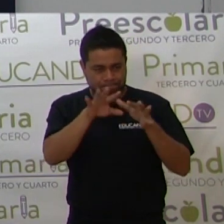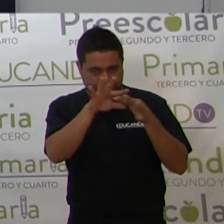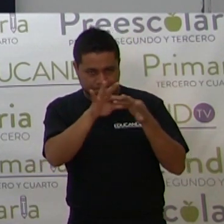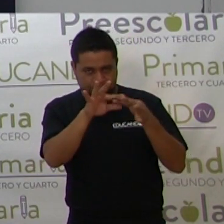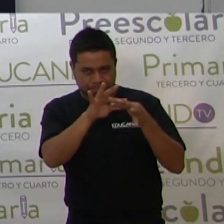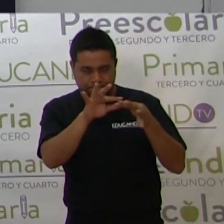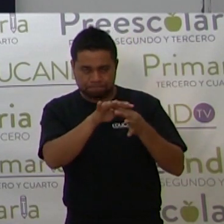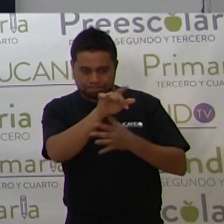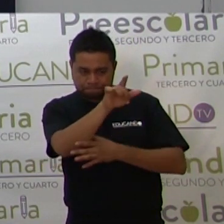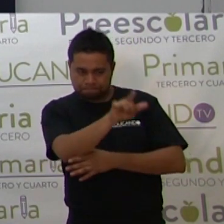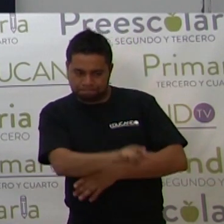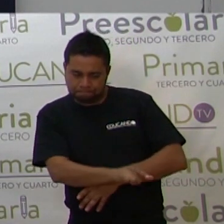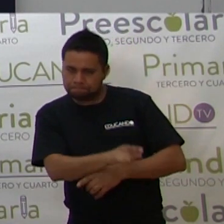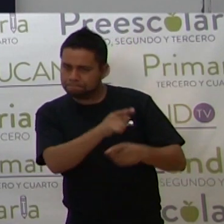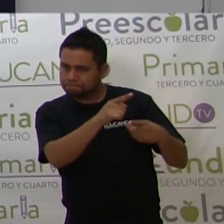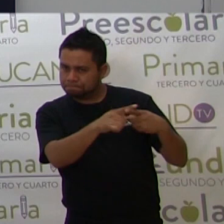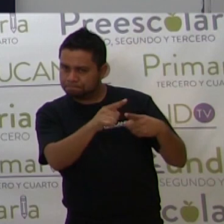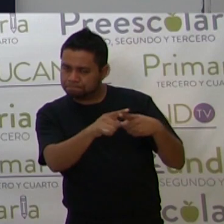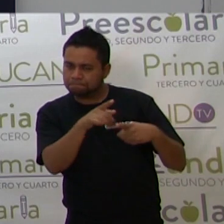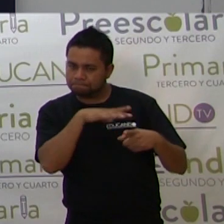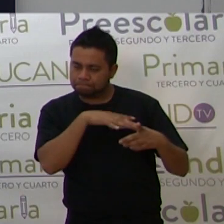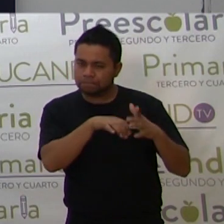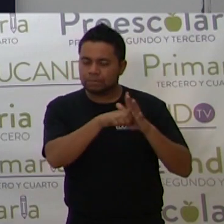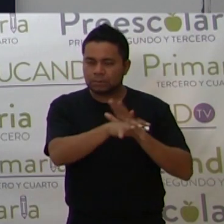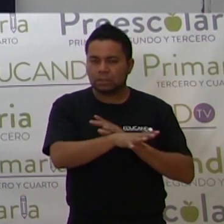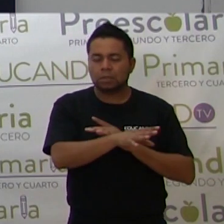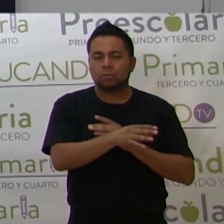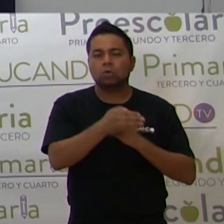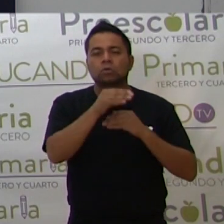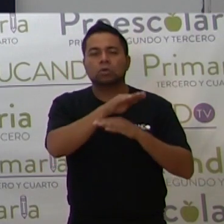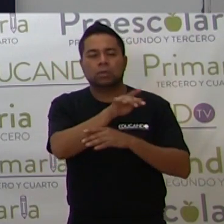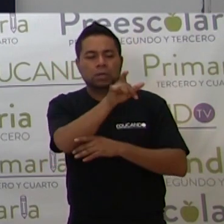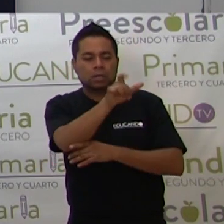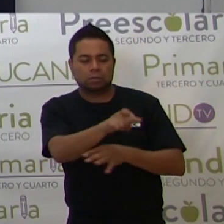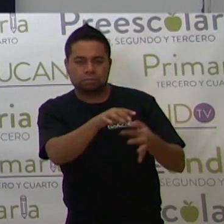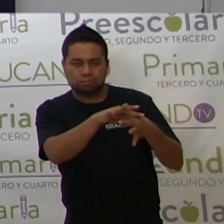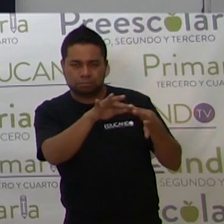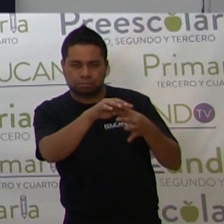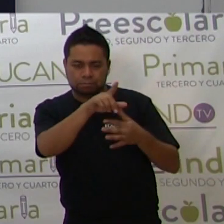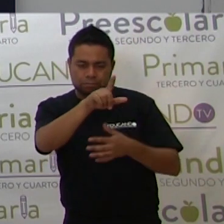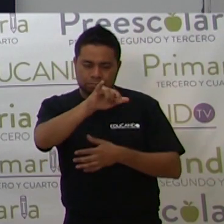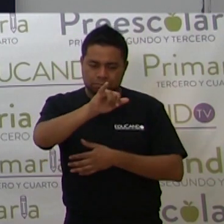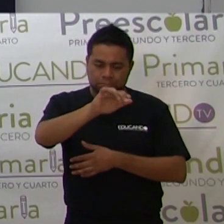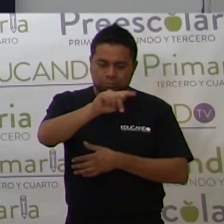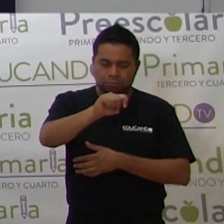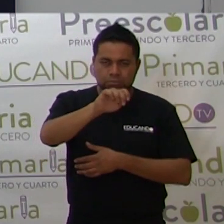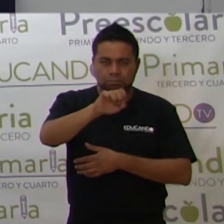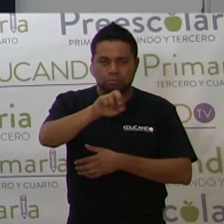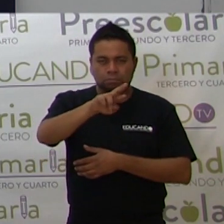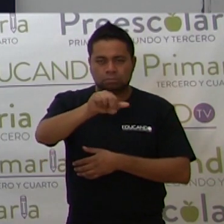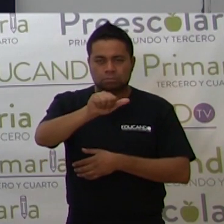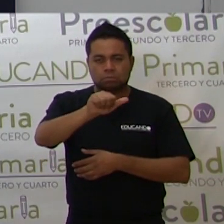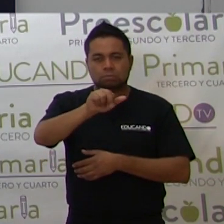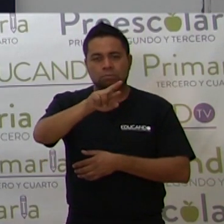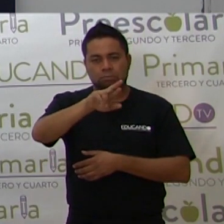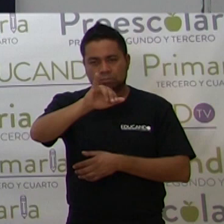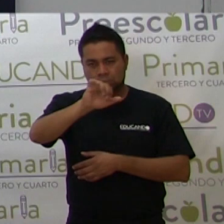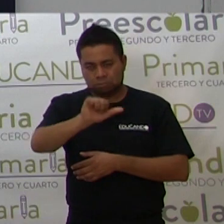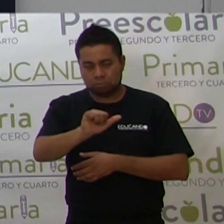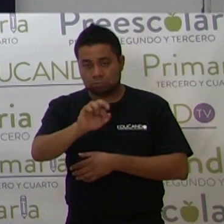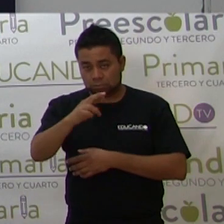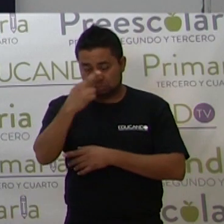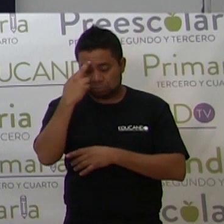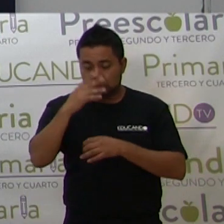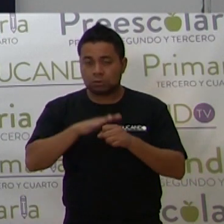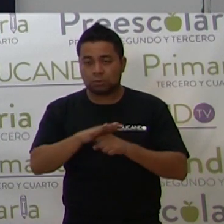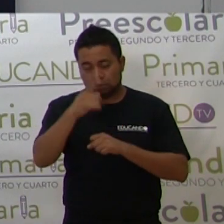varios tipos de descripción. Tenemos una parte de descripción literaria. Bien, ¿recuerdas que una de las